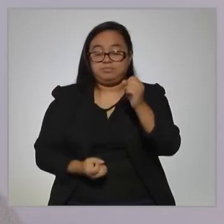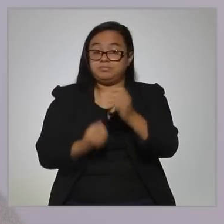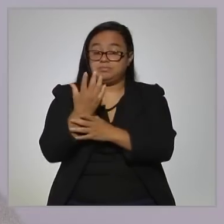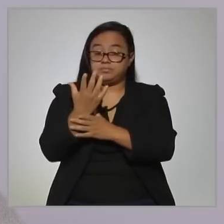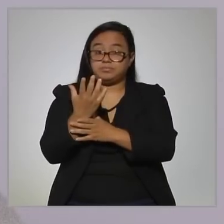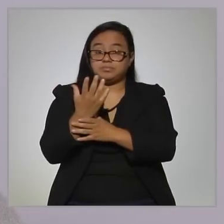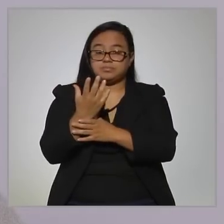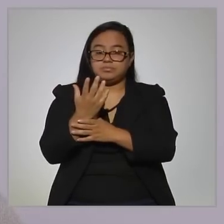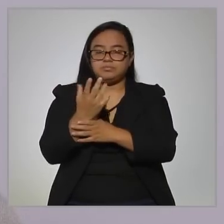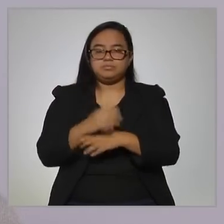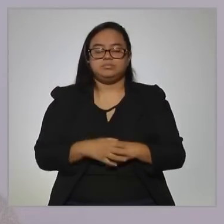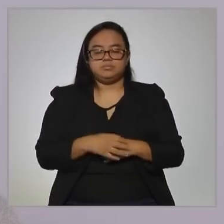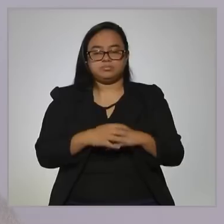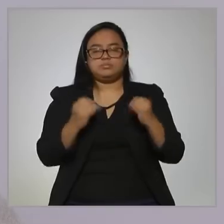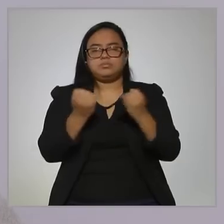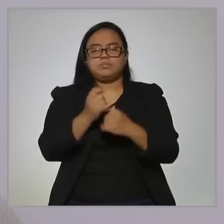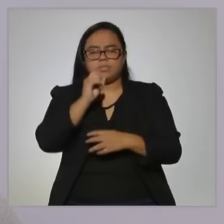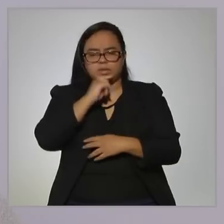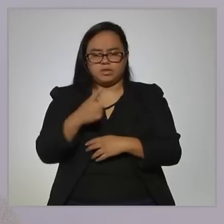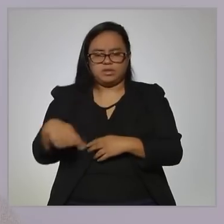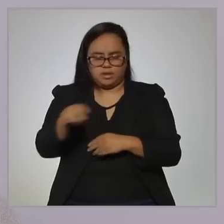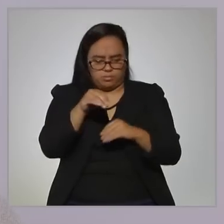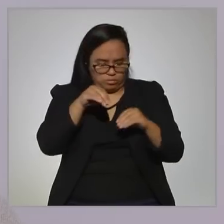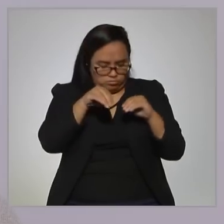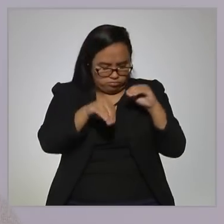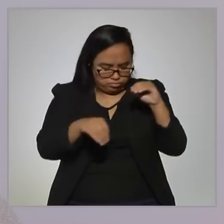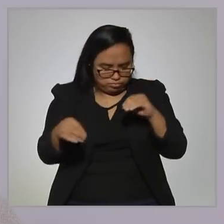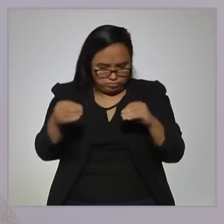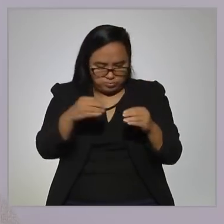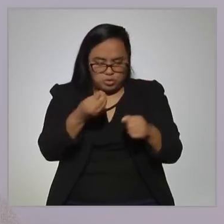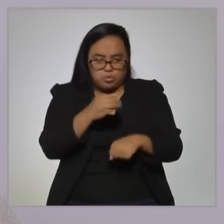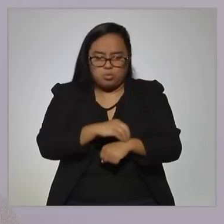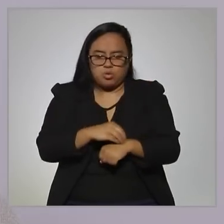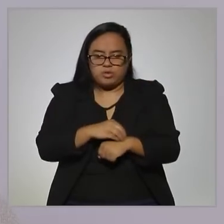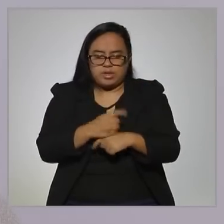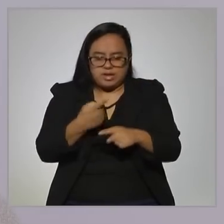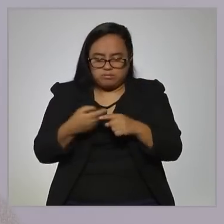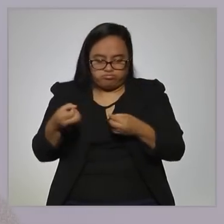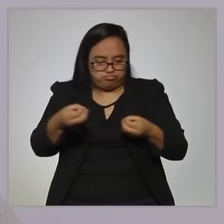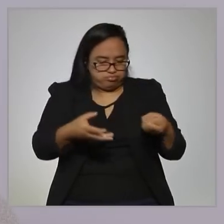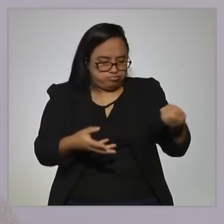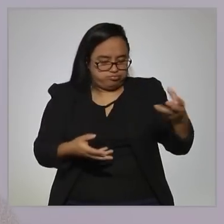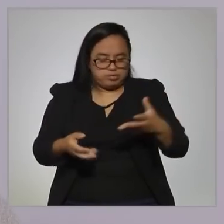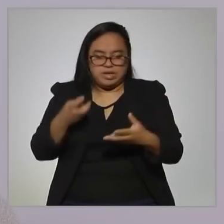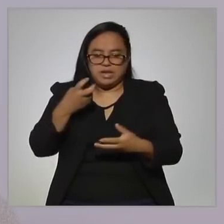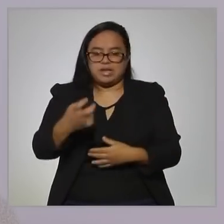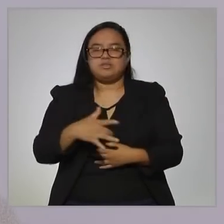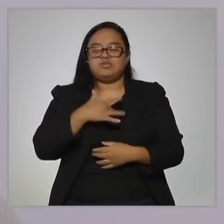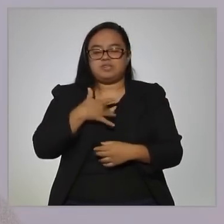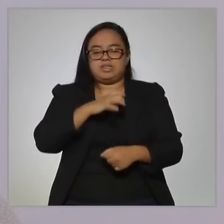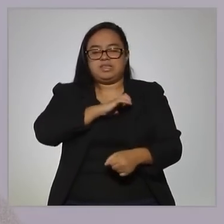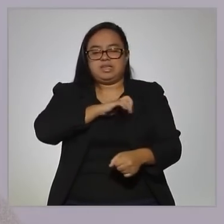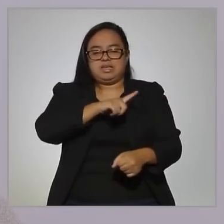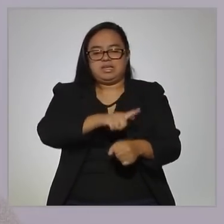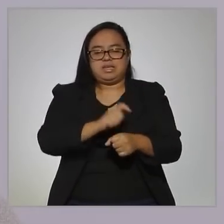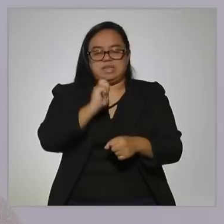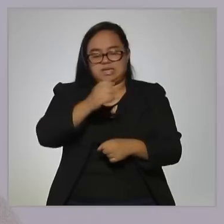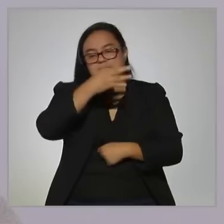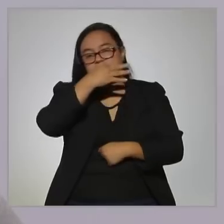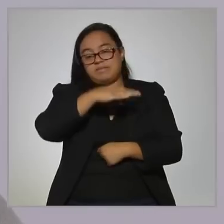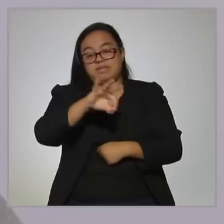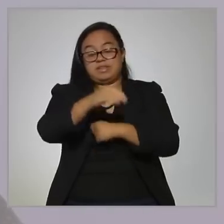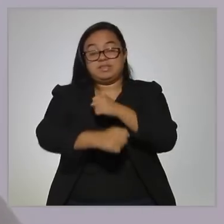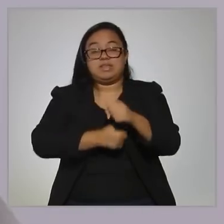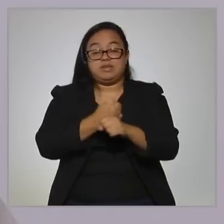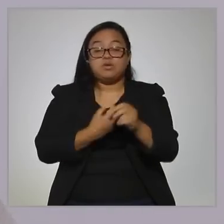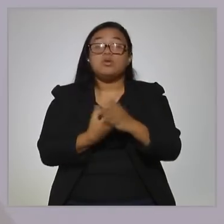y digamos que ponen sus propios ingredientes que le dan sin duda un sabor especial a esta celebración.